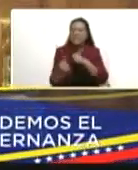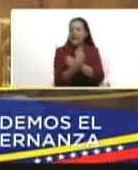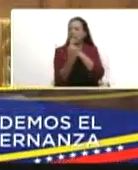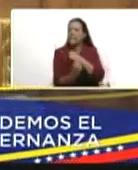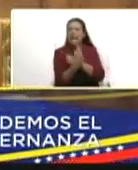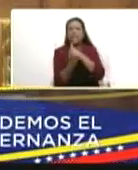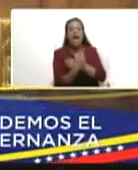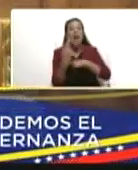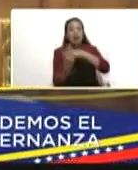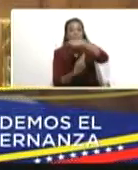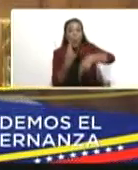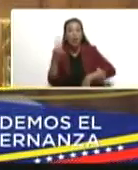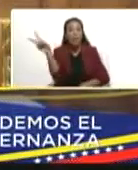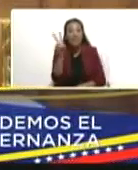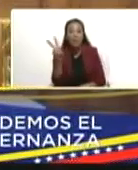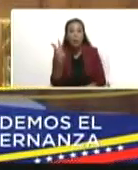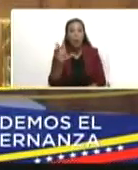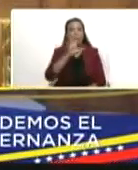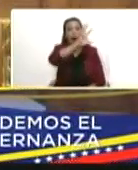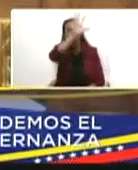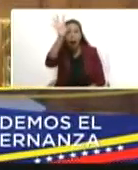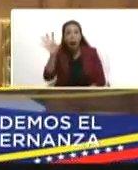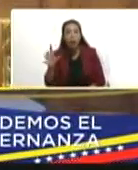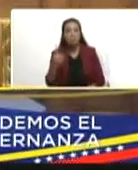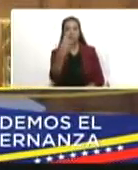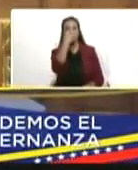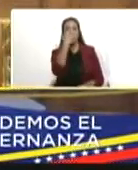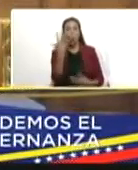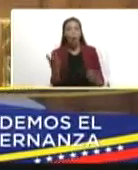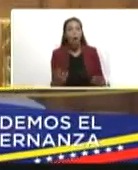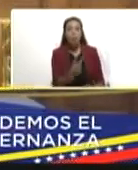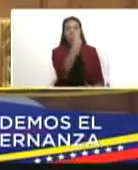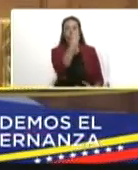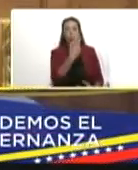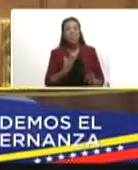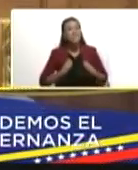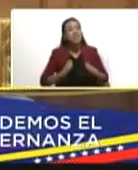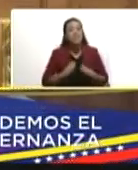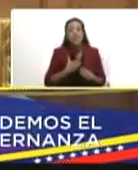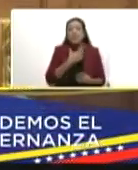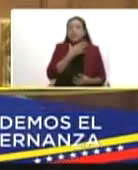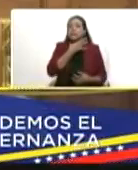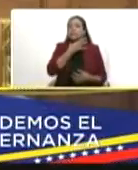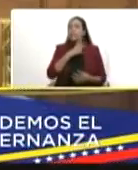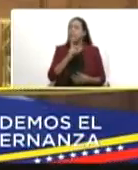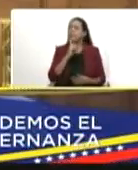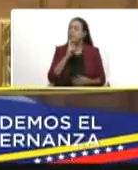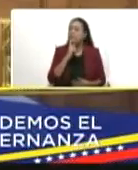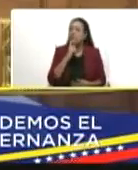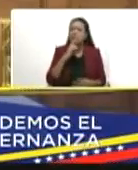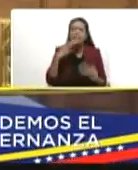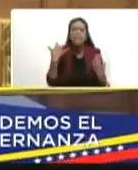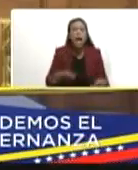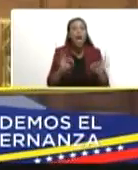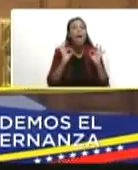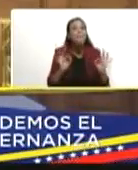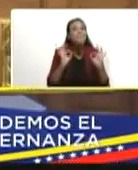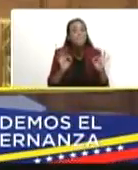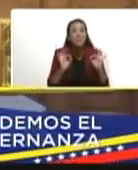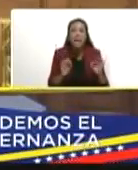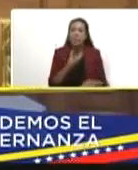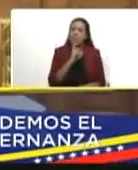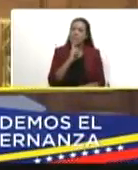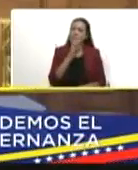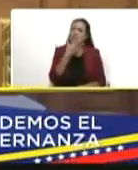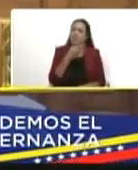somete la República desde el exterior que nos dificulta la vida a todos pero de manera muy especial le